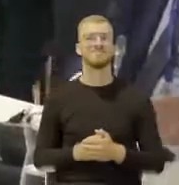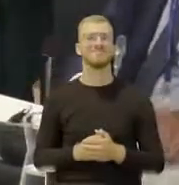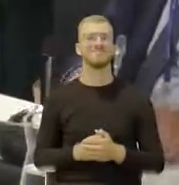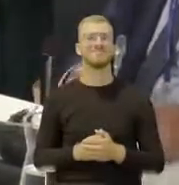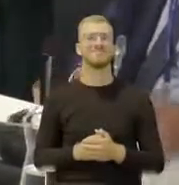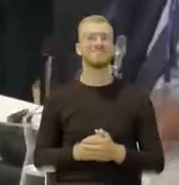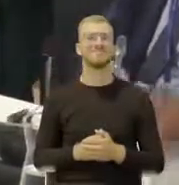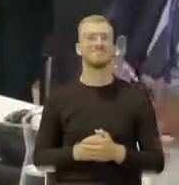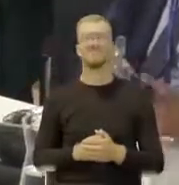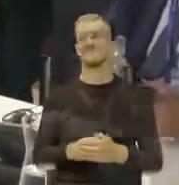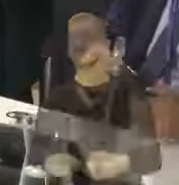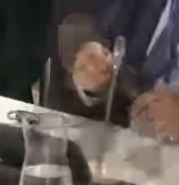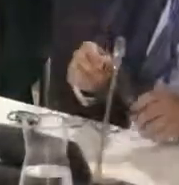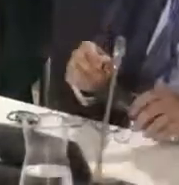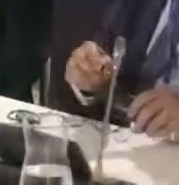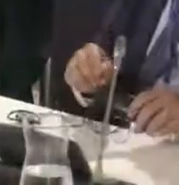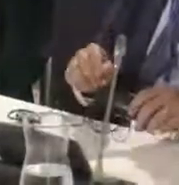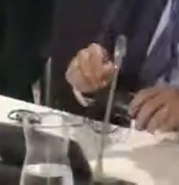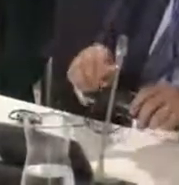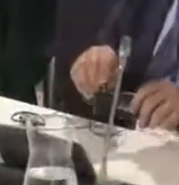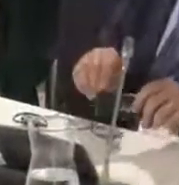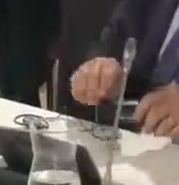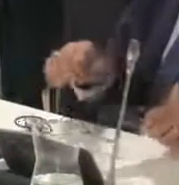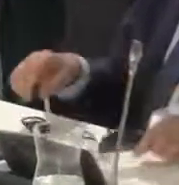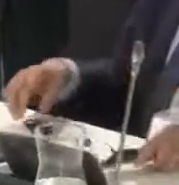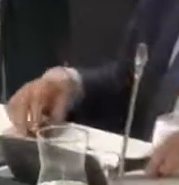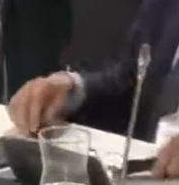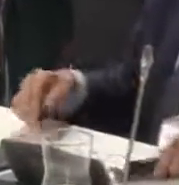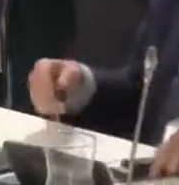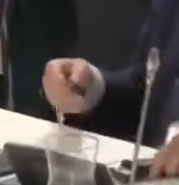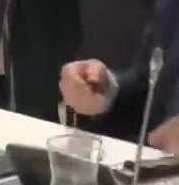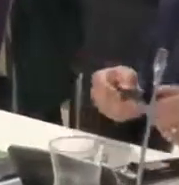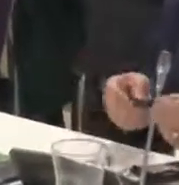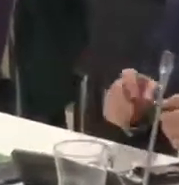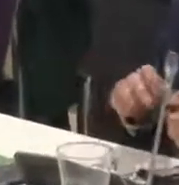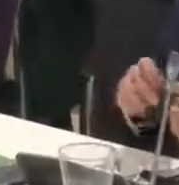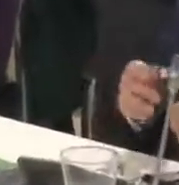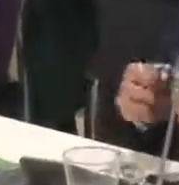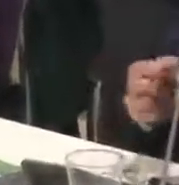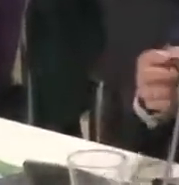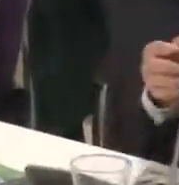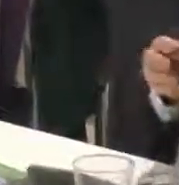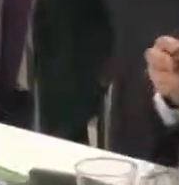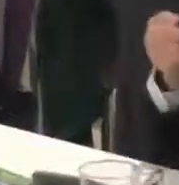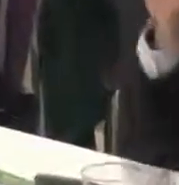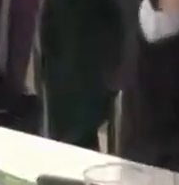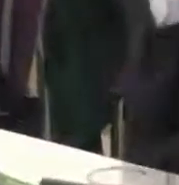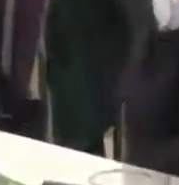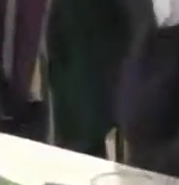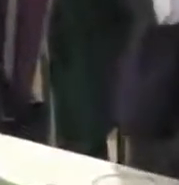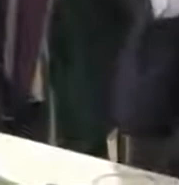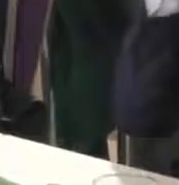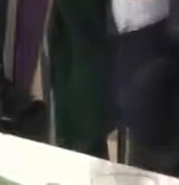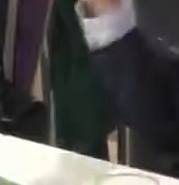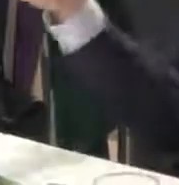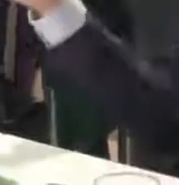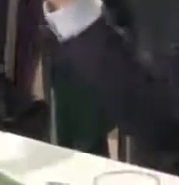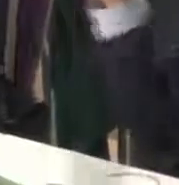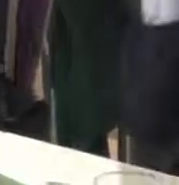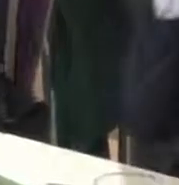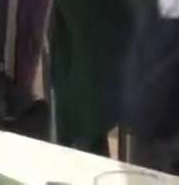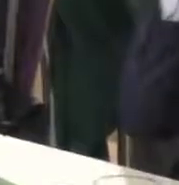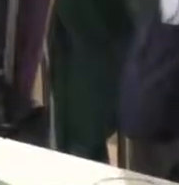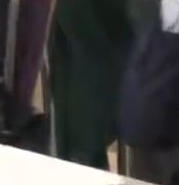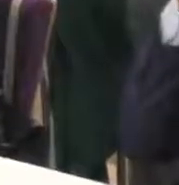la institución que define el área metropolitana de Barcelona. Barcelona es la capital de Cataluña, una de las grandes ciudades del sur de